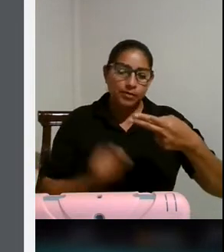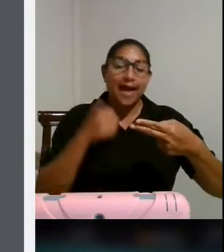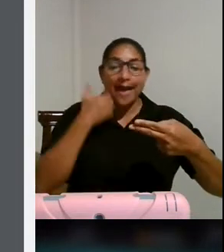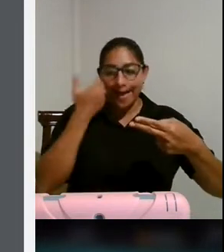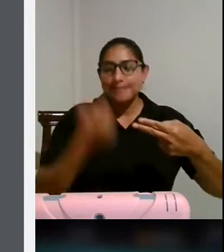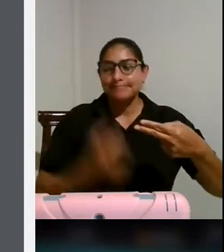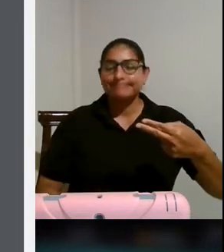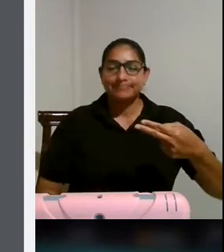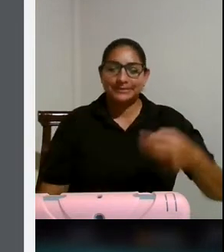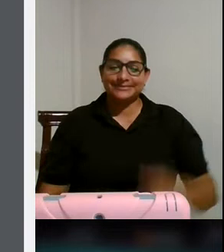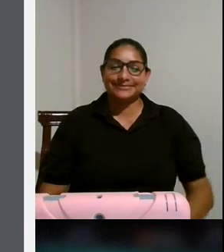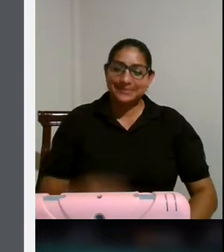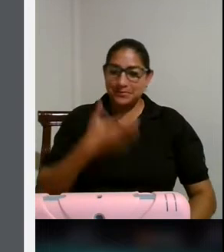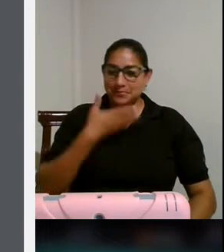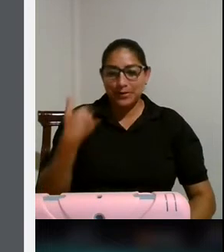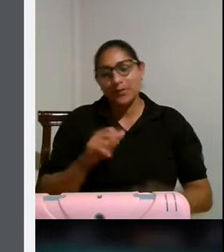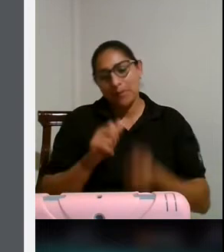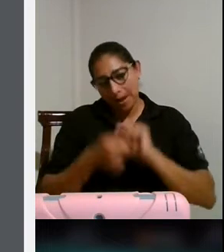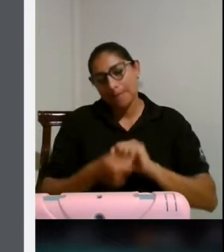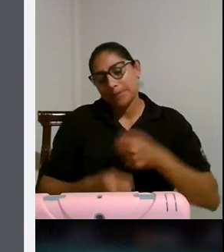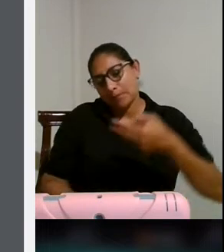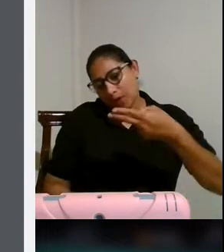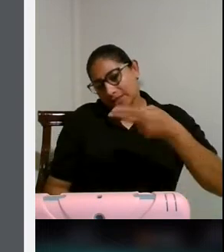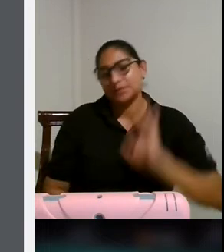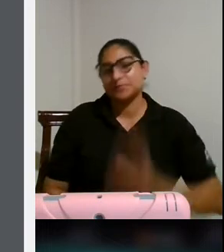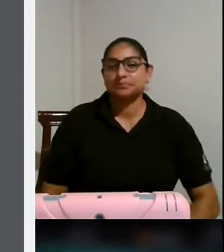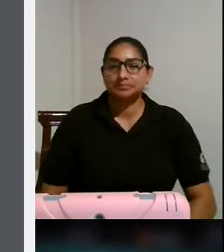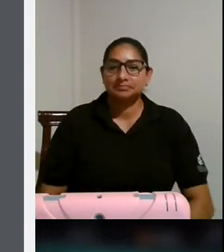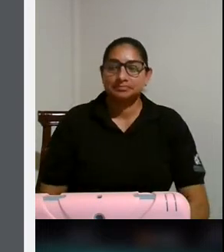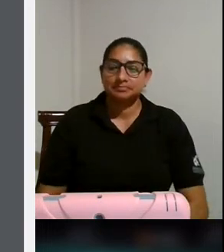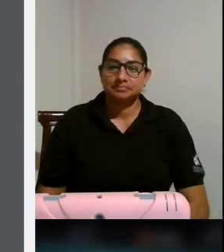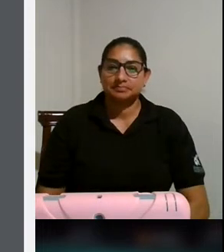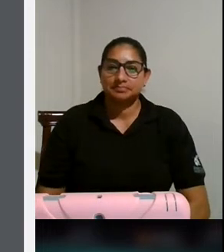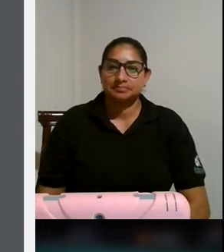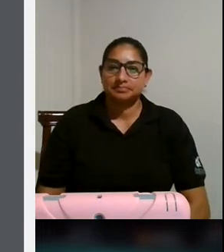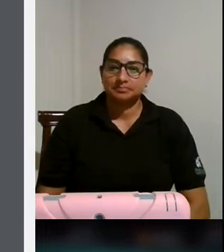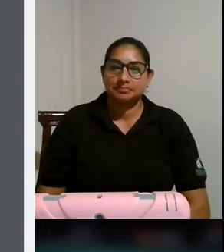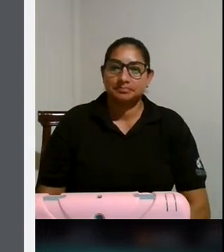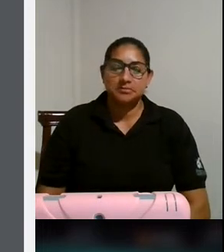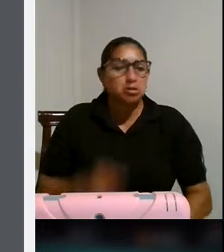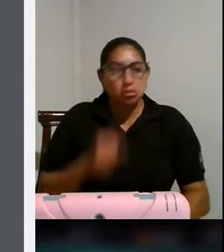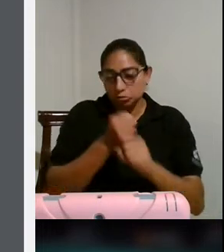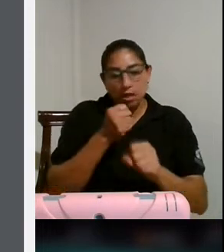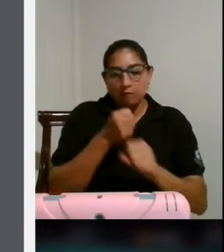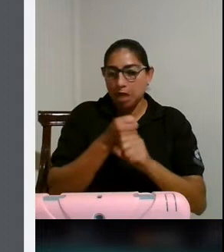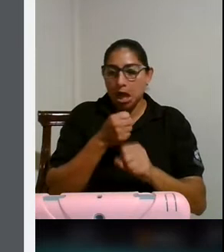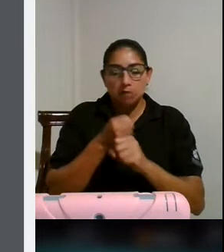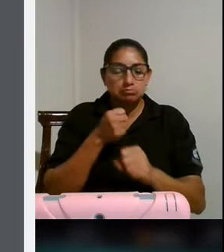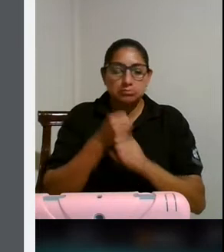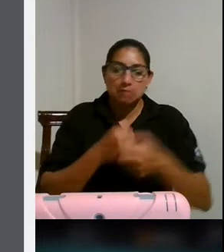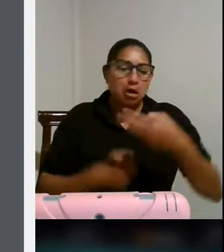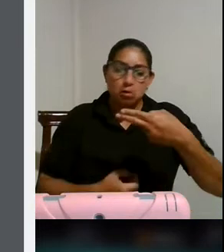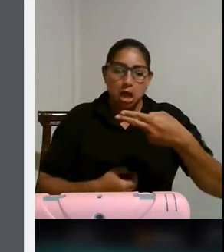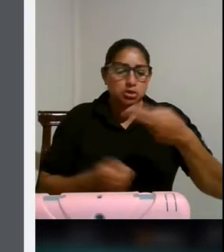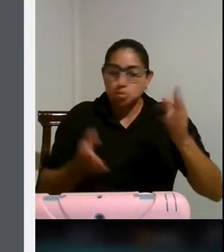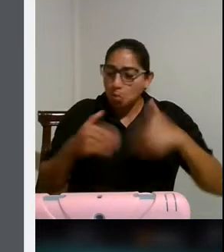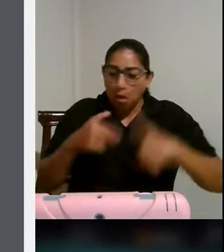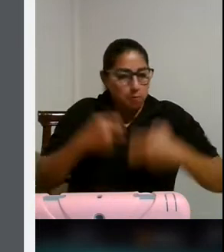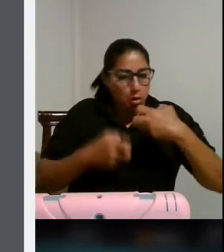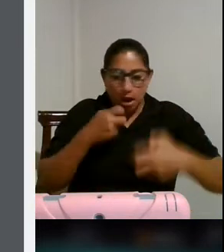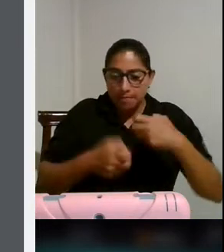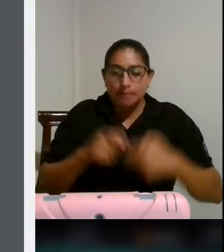usted puede utilizar, si gusta, la H aquí, ¿verdad? Y trabajar todo en H, no hay ningún problema. Teniendo el